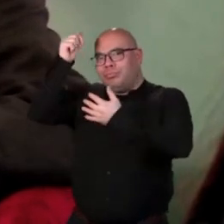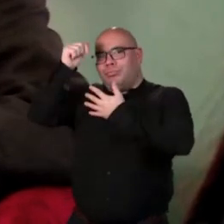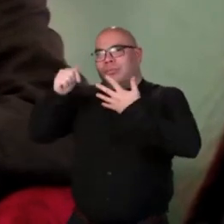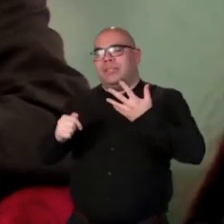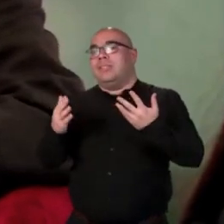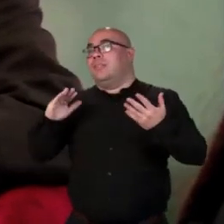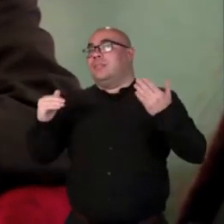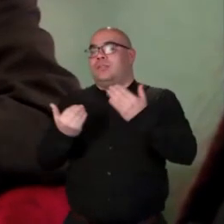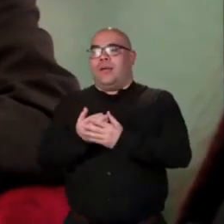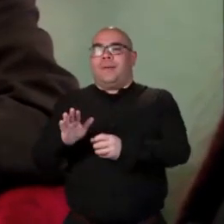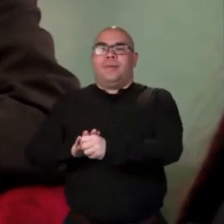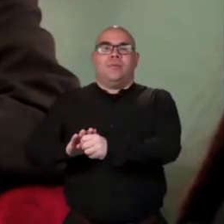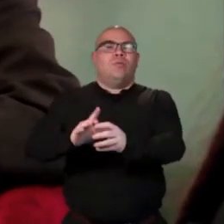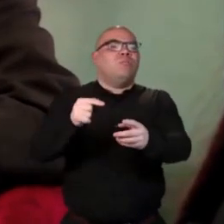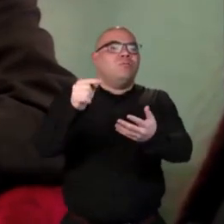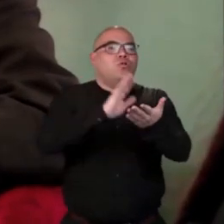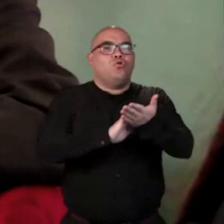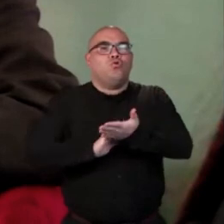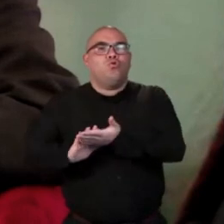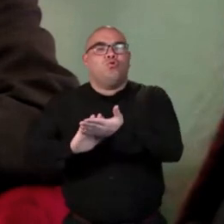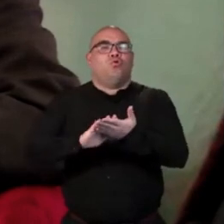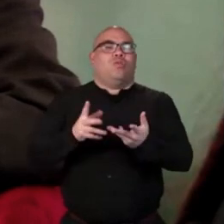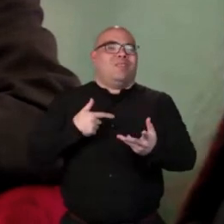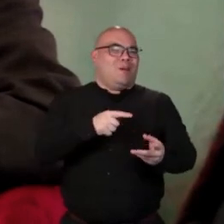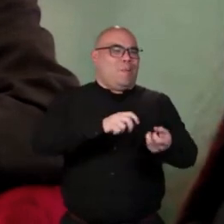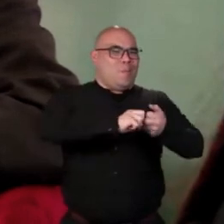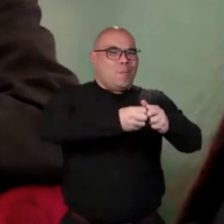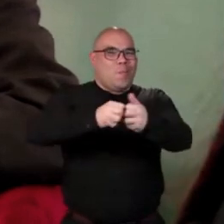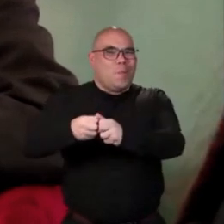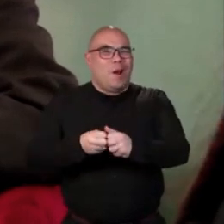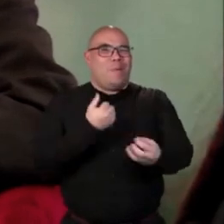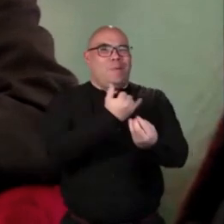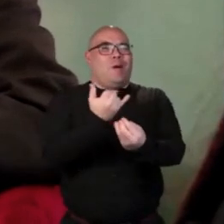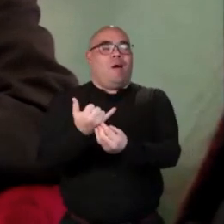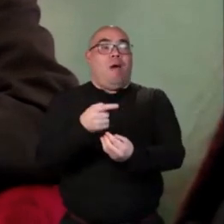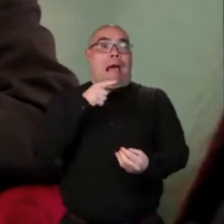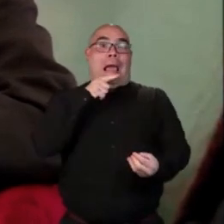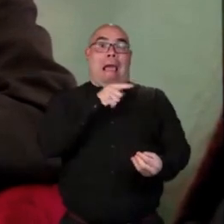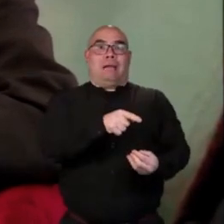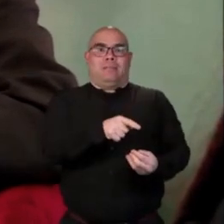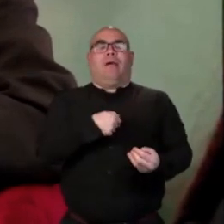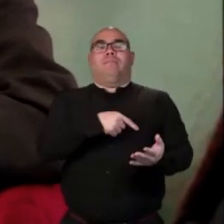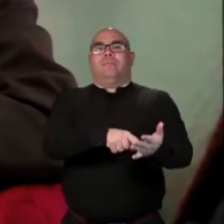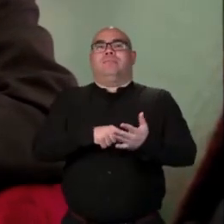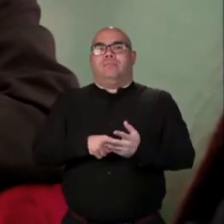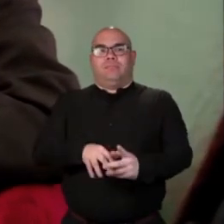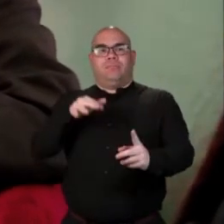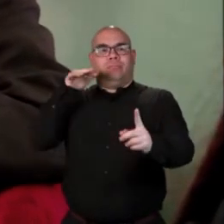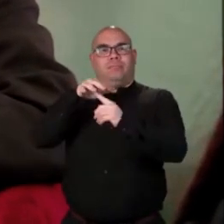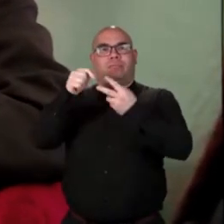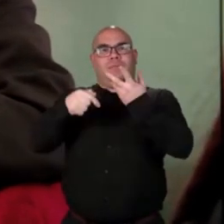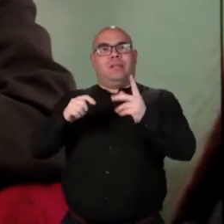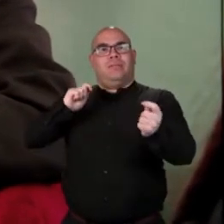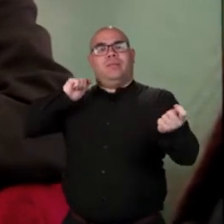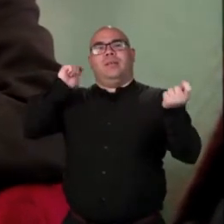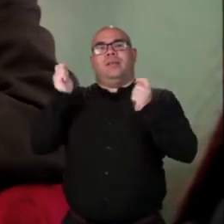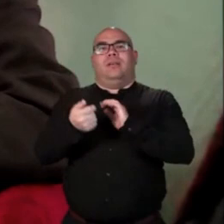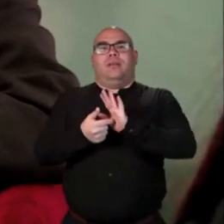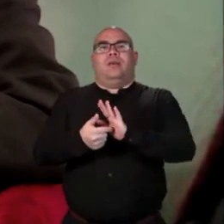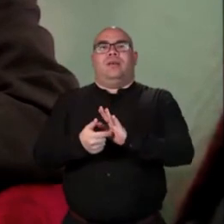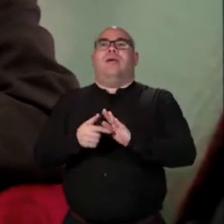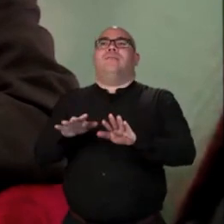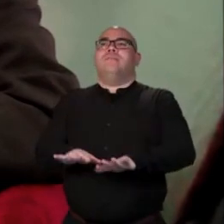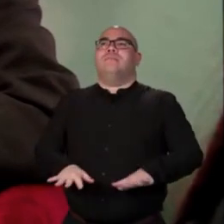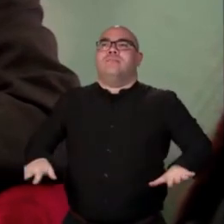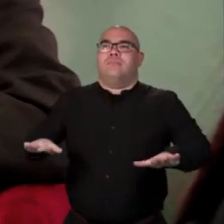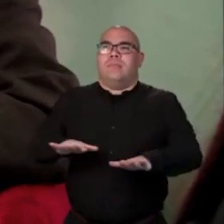de problemáticas concretas de la sociedad. Y esto produce cambios en la manera en que los profesores pueden planear sus